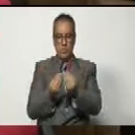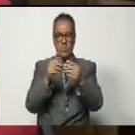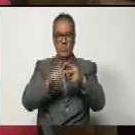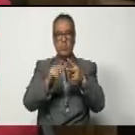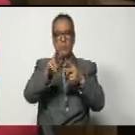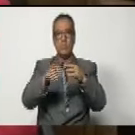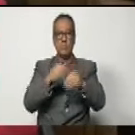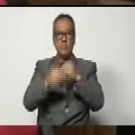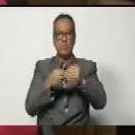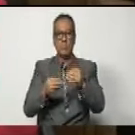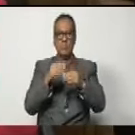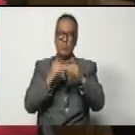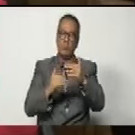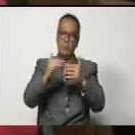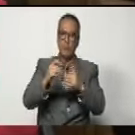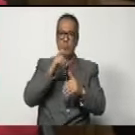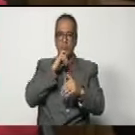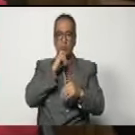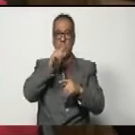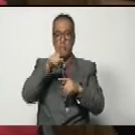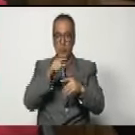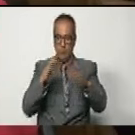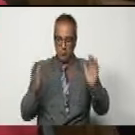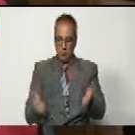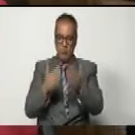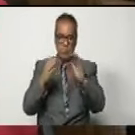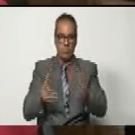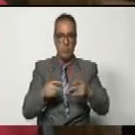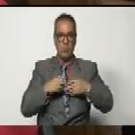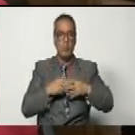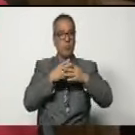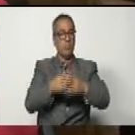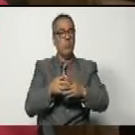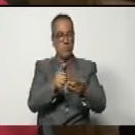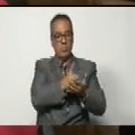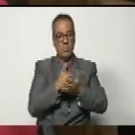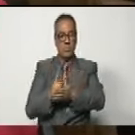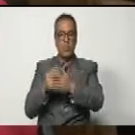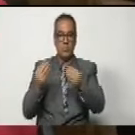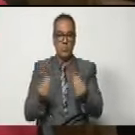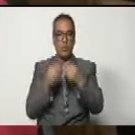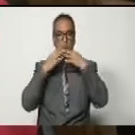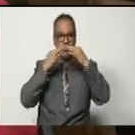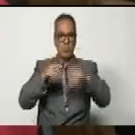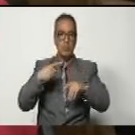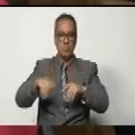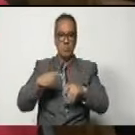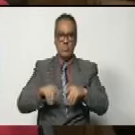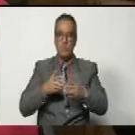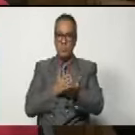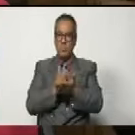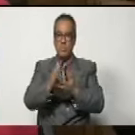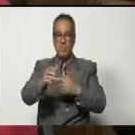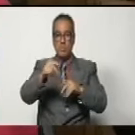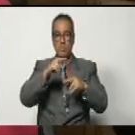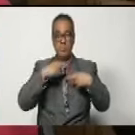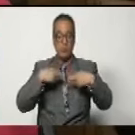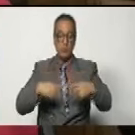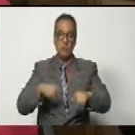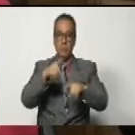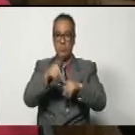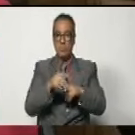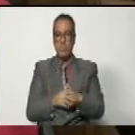en función de superar dificultades y promover el bienestar colectivo, garantía de derechos y cumplimiento de deberes.